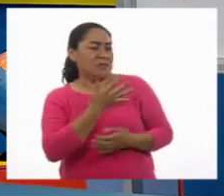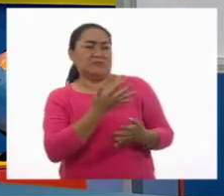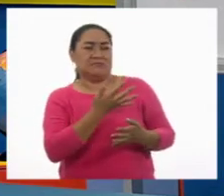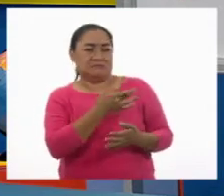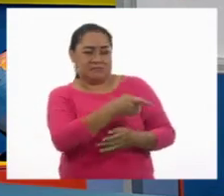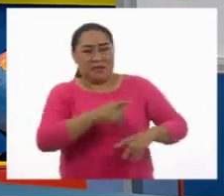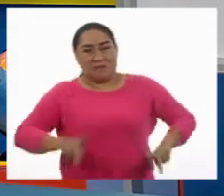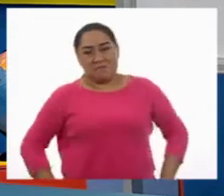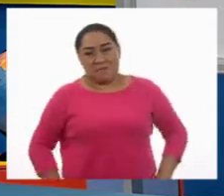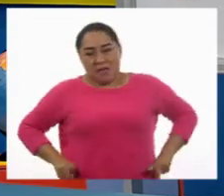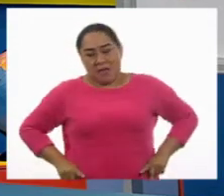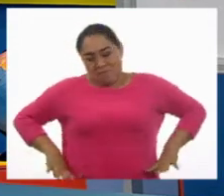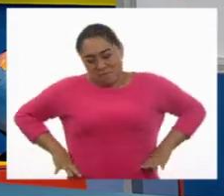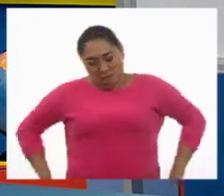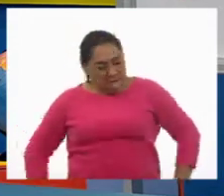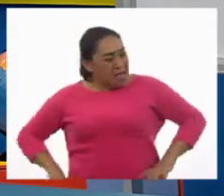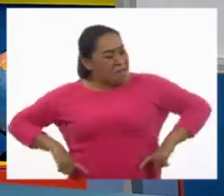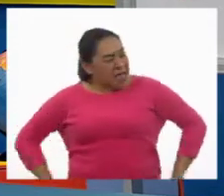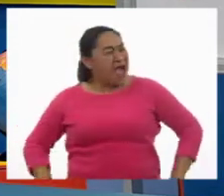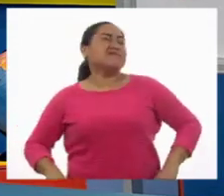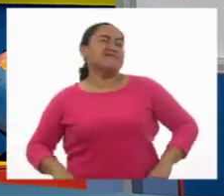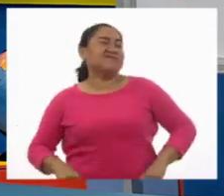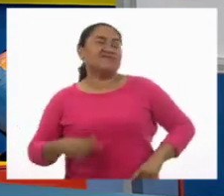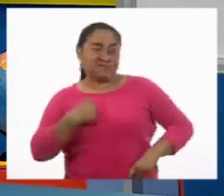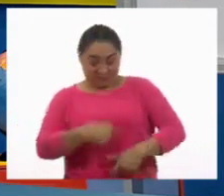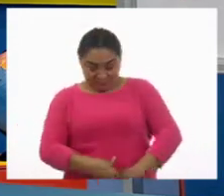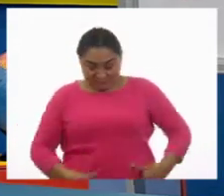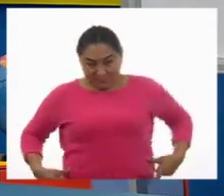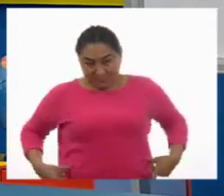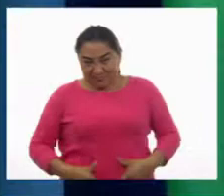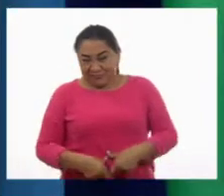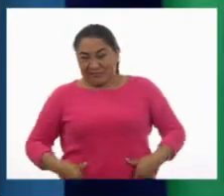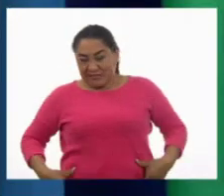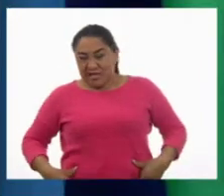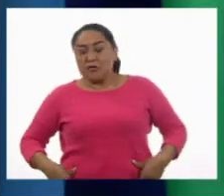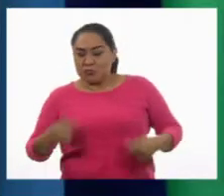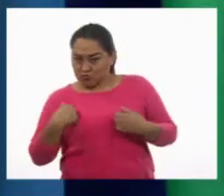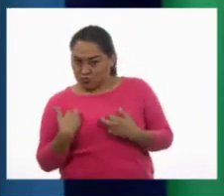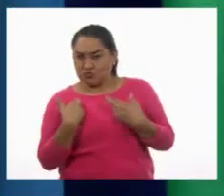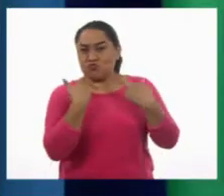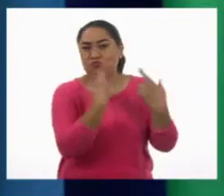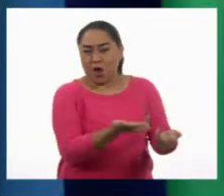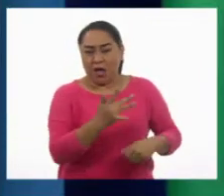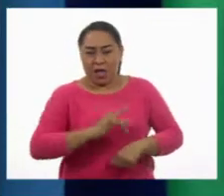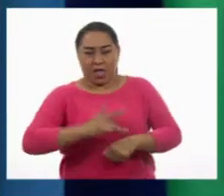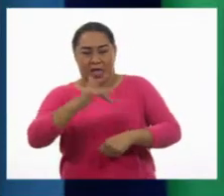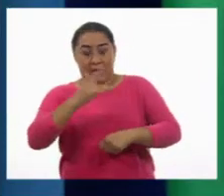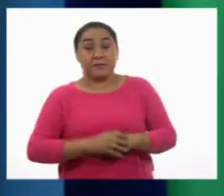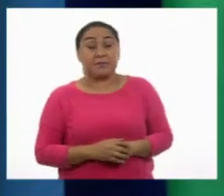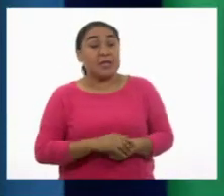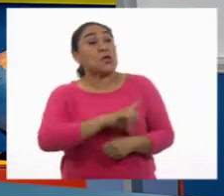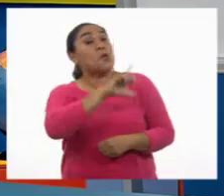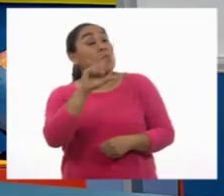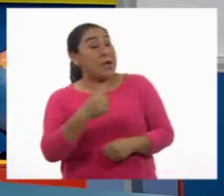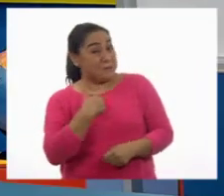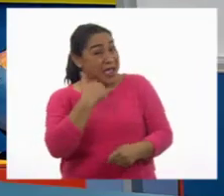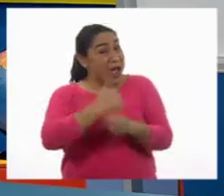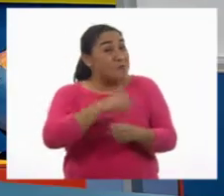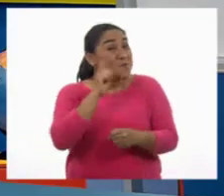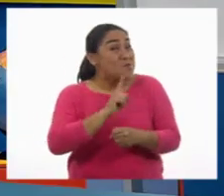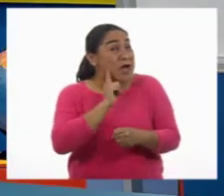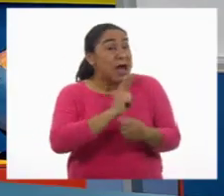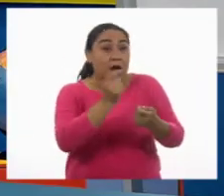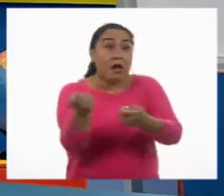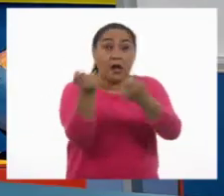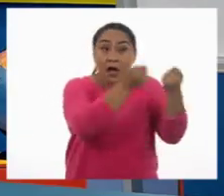los pantalones. Por eso le voy a regalar este cinturón de Villa reluciente. Y mi abuela me lo regaló a mí. ¿Se